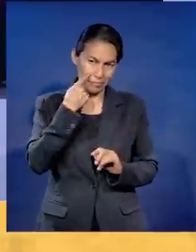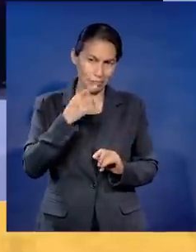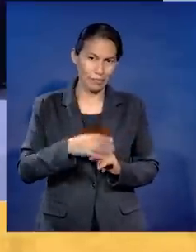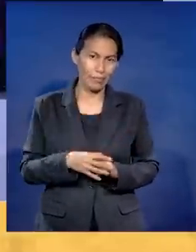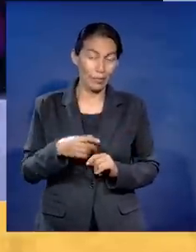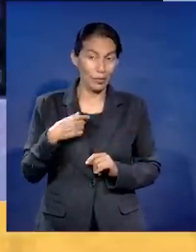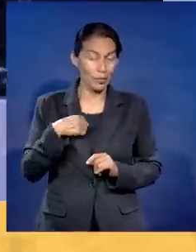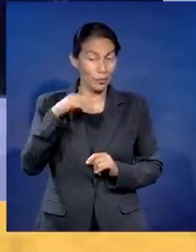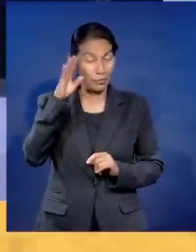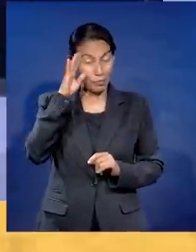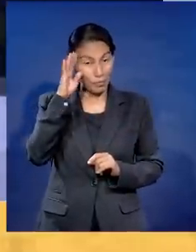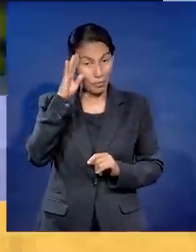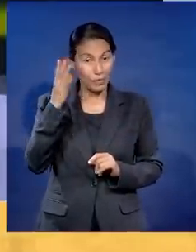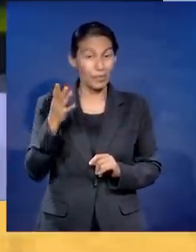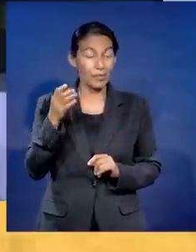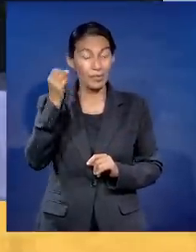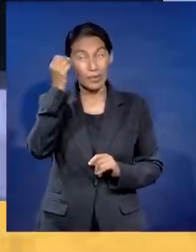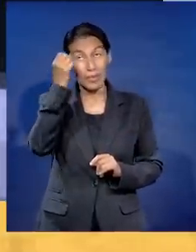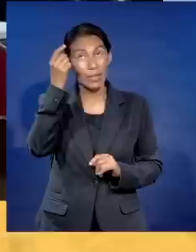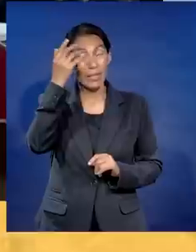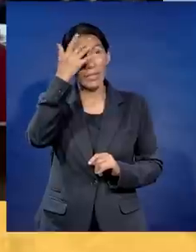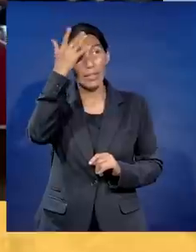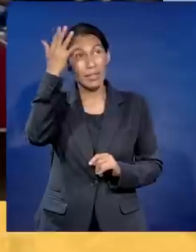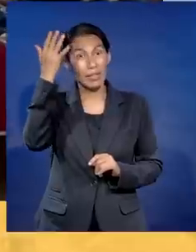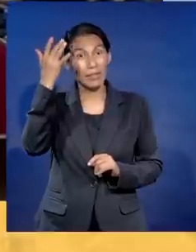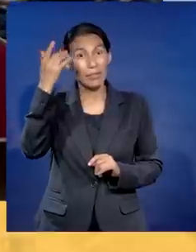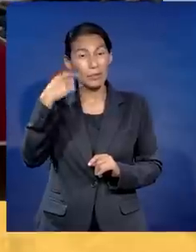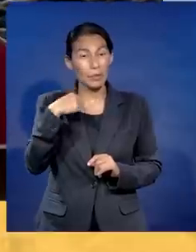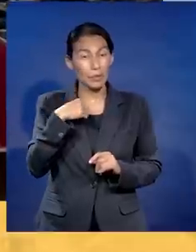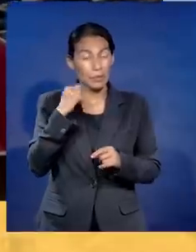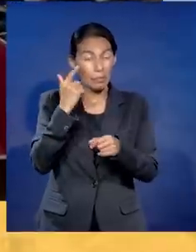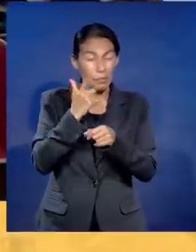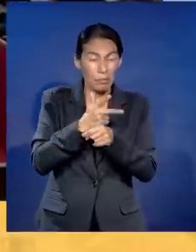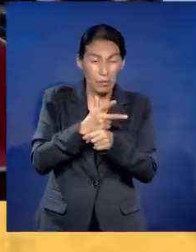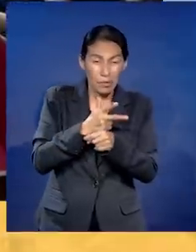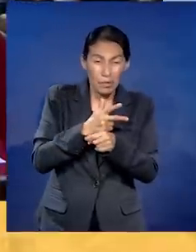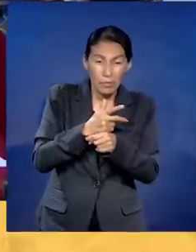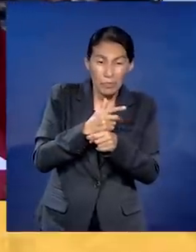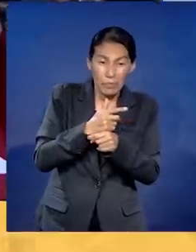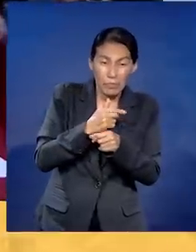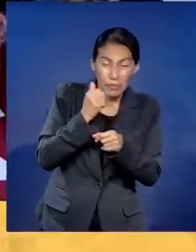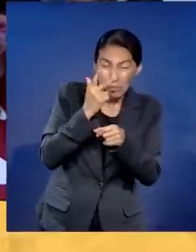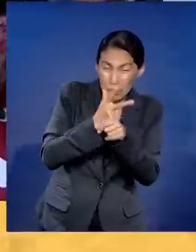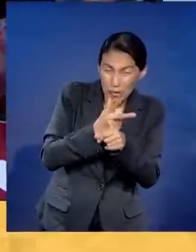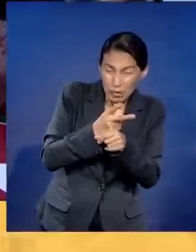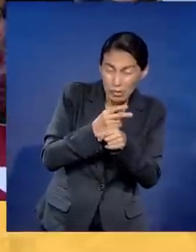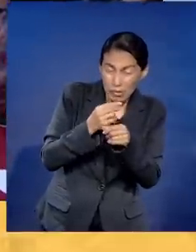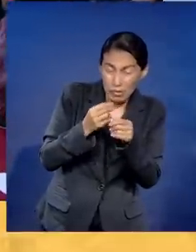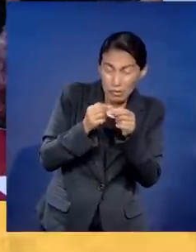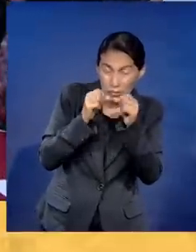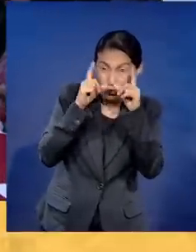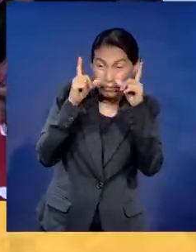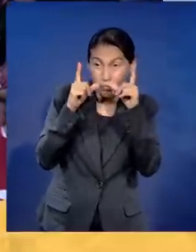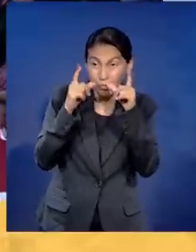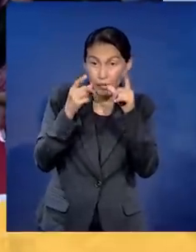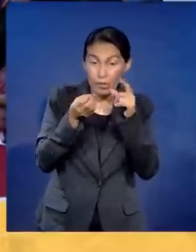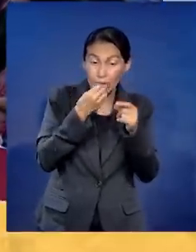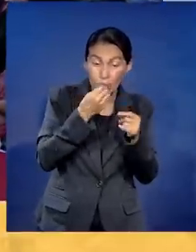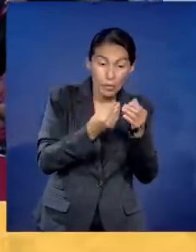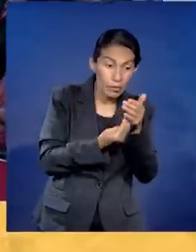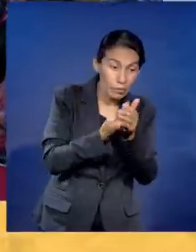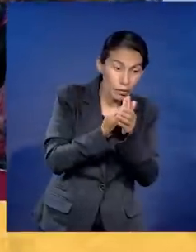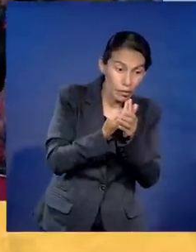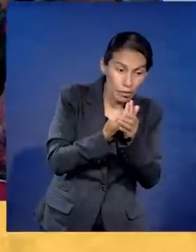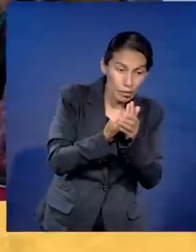día? Ah, me dice, mira, yo me imagino que yo voy a levantarme muy temprano. Voy